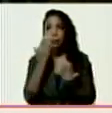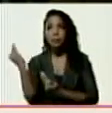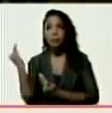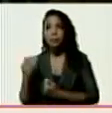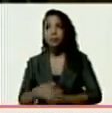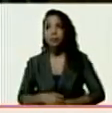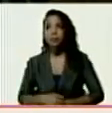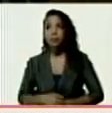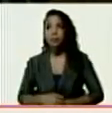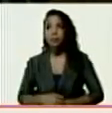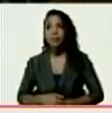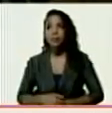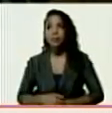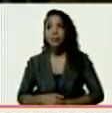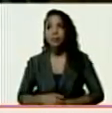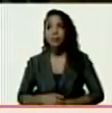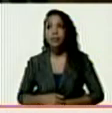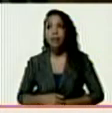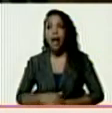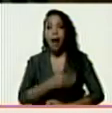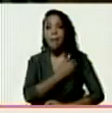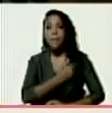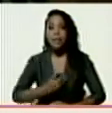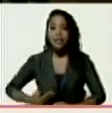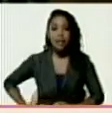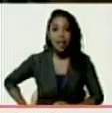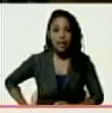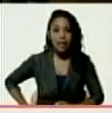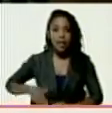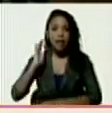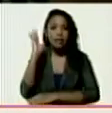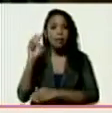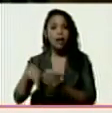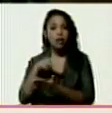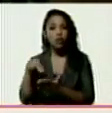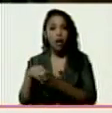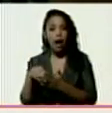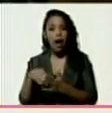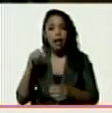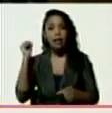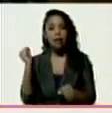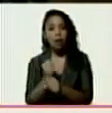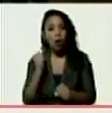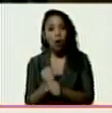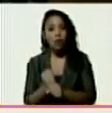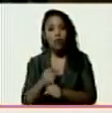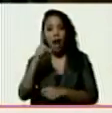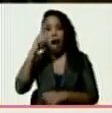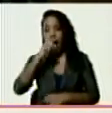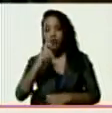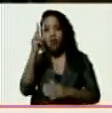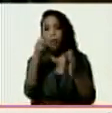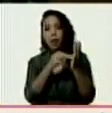Nacional de Venezuela en ejercicio del periodo constitucional del año 2020.